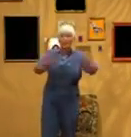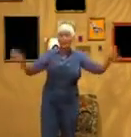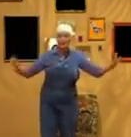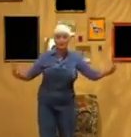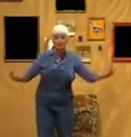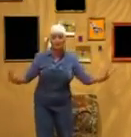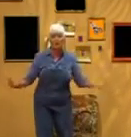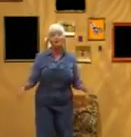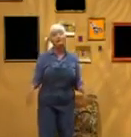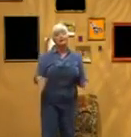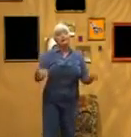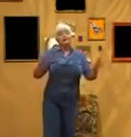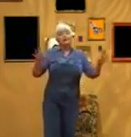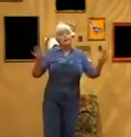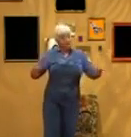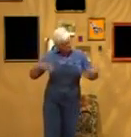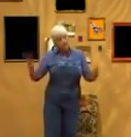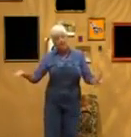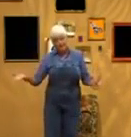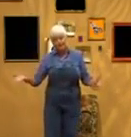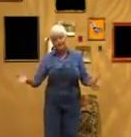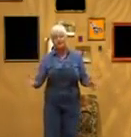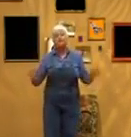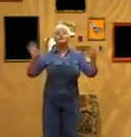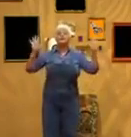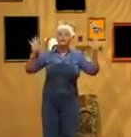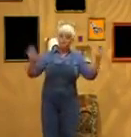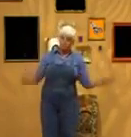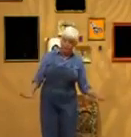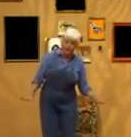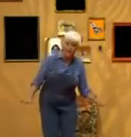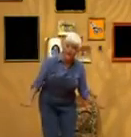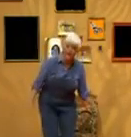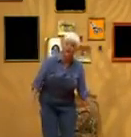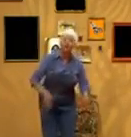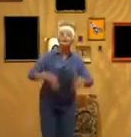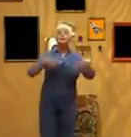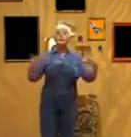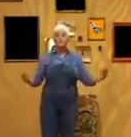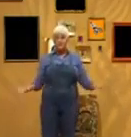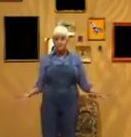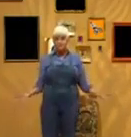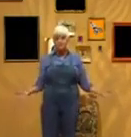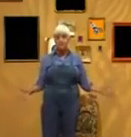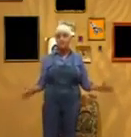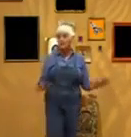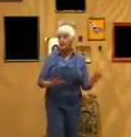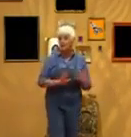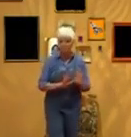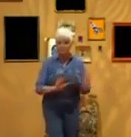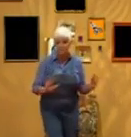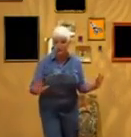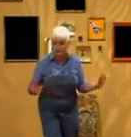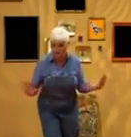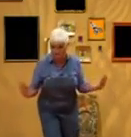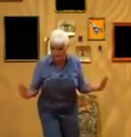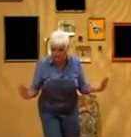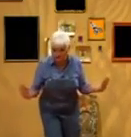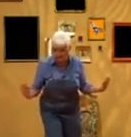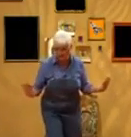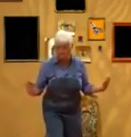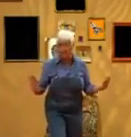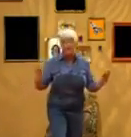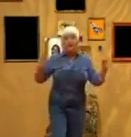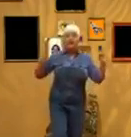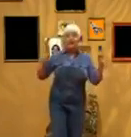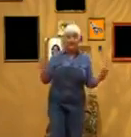sables. Era una cosa espantosa. Pero eso es después. Así que vamos a calmarnos y empecemos esta historia que es muy